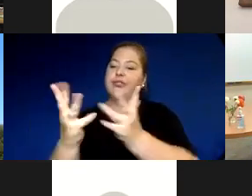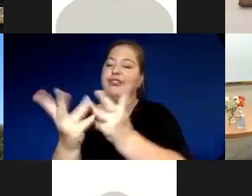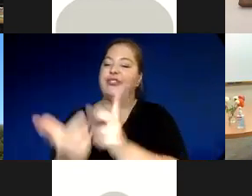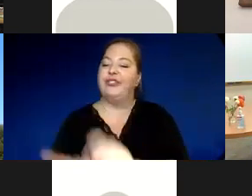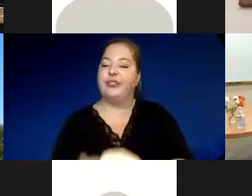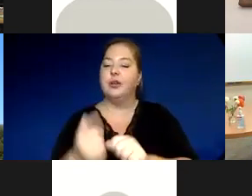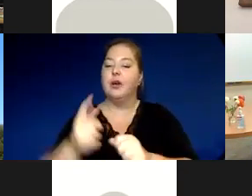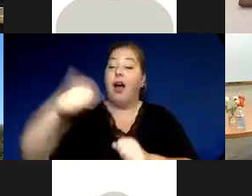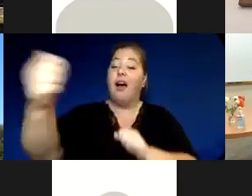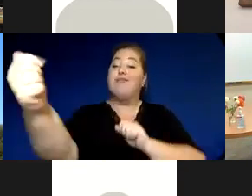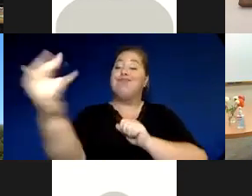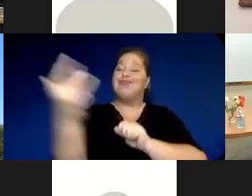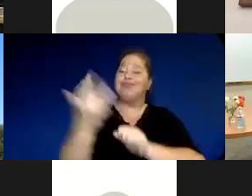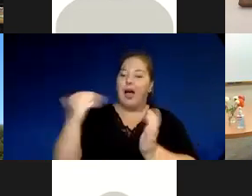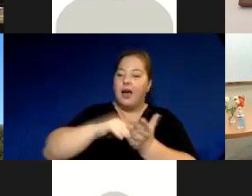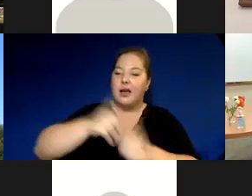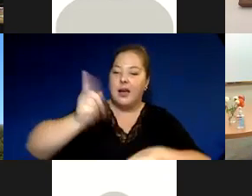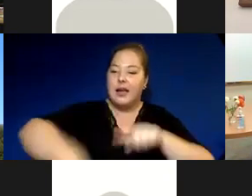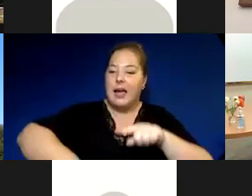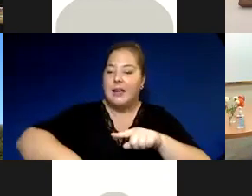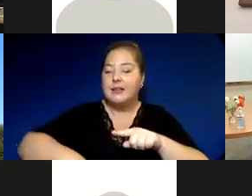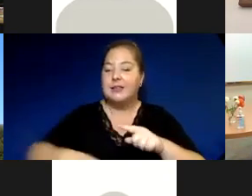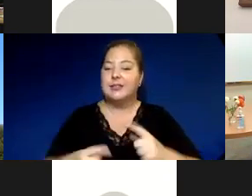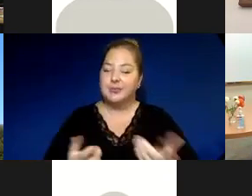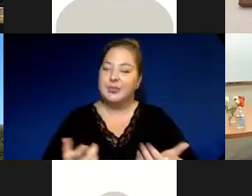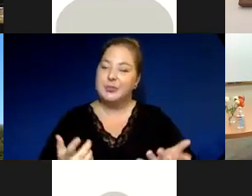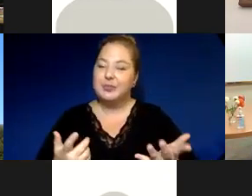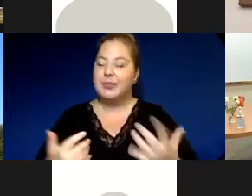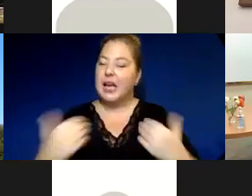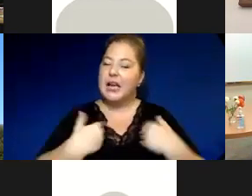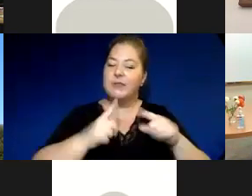no permita que el fuego pase